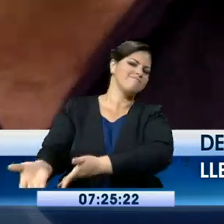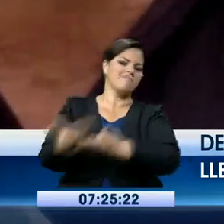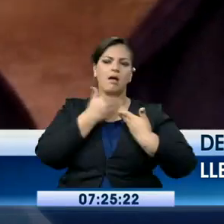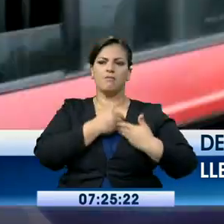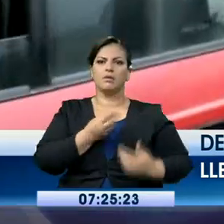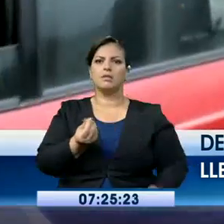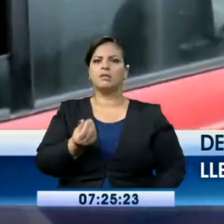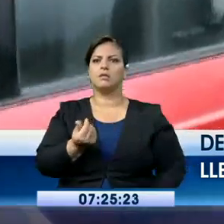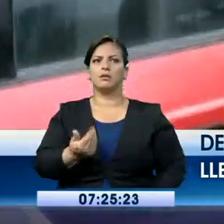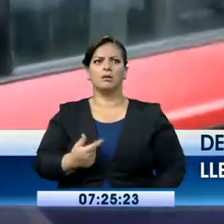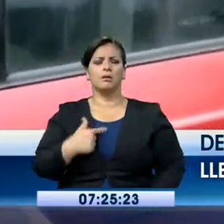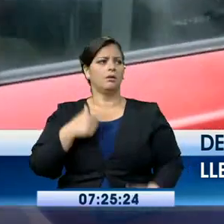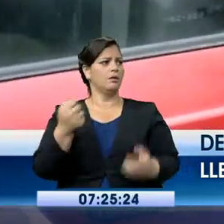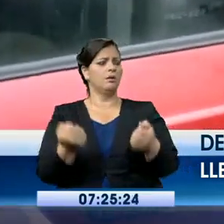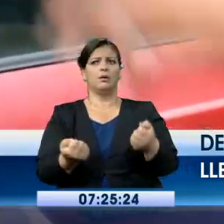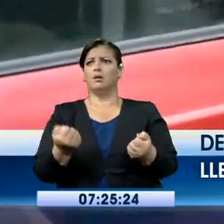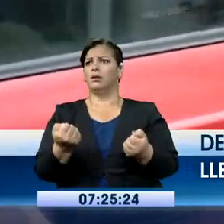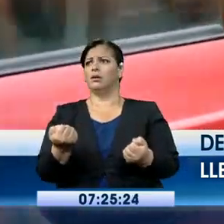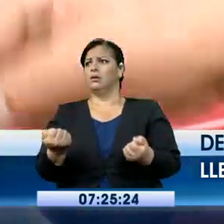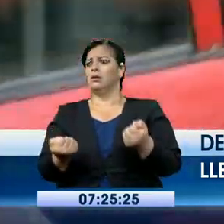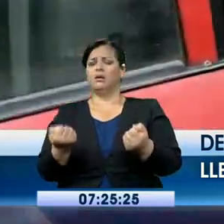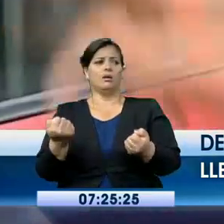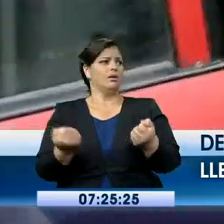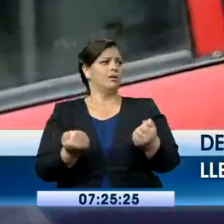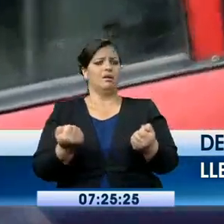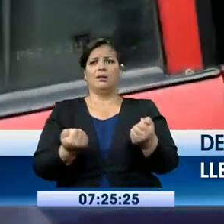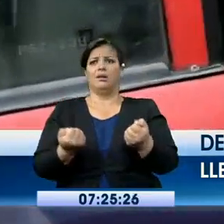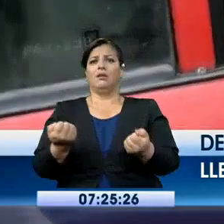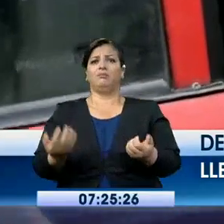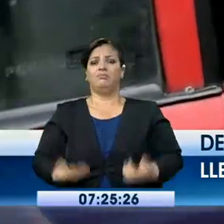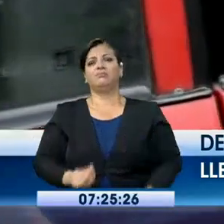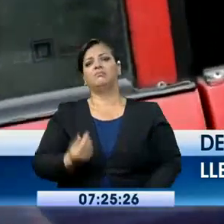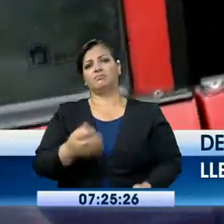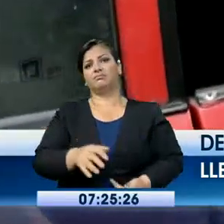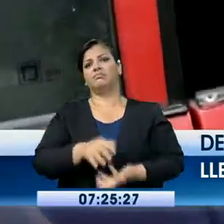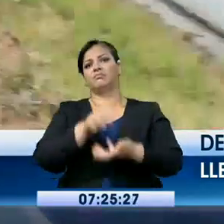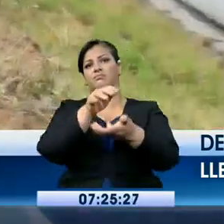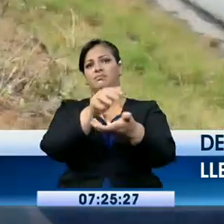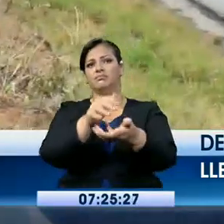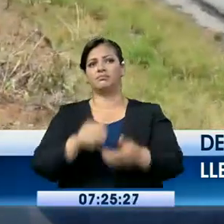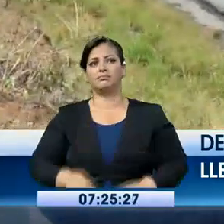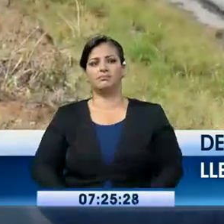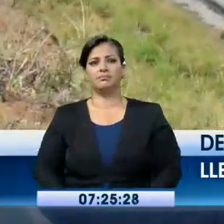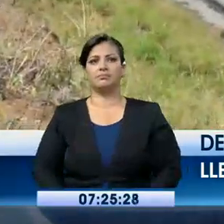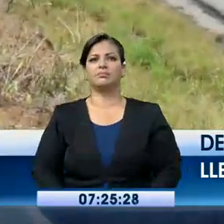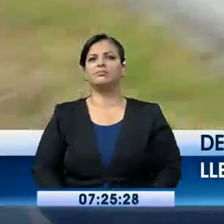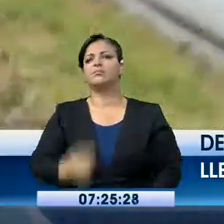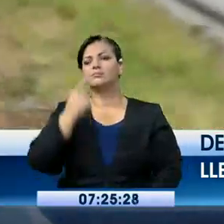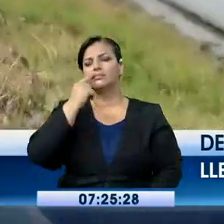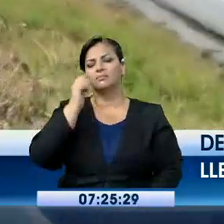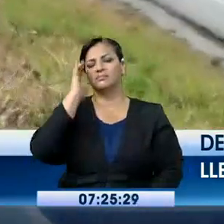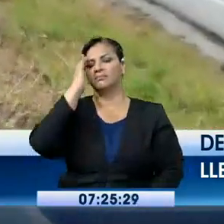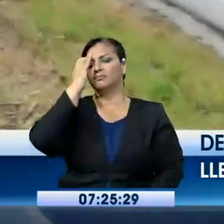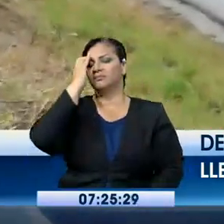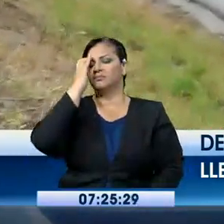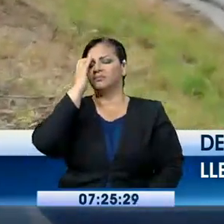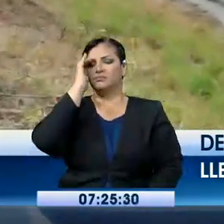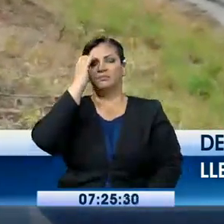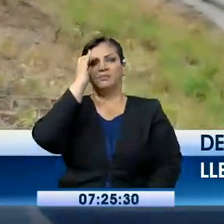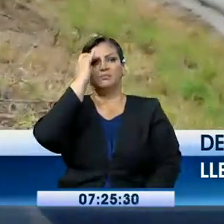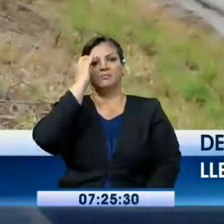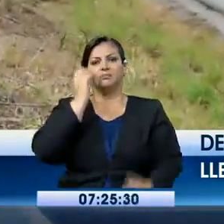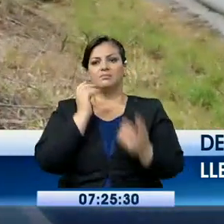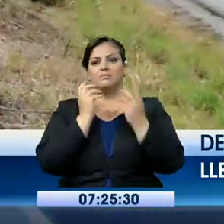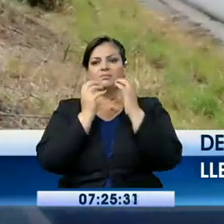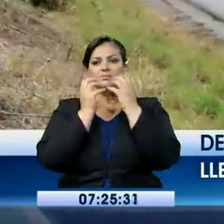por lado. Aún nervioso, la víctima relató lo sucedido cuando circulaba en su vehículo por la vía Quevedo-Ventanas para en